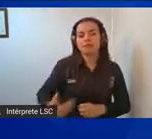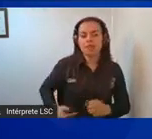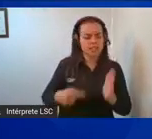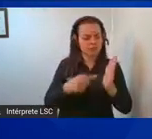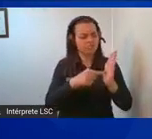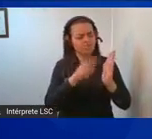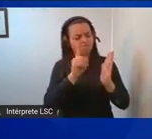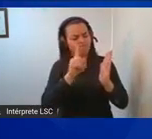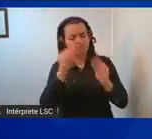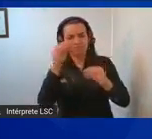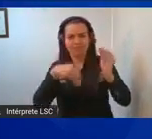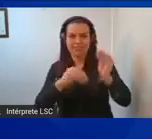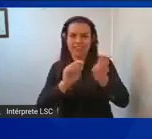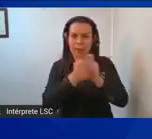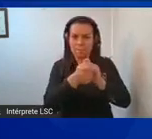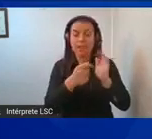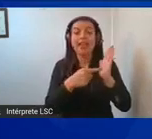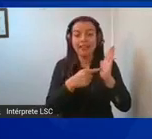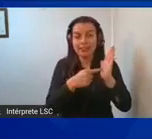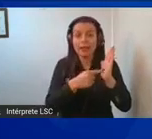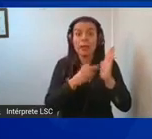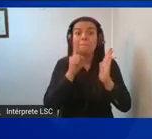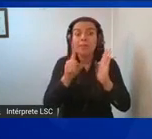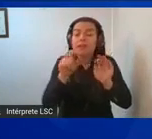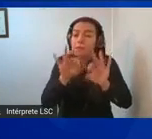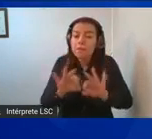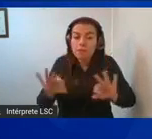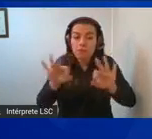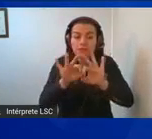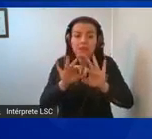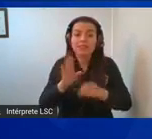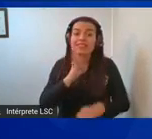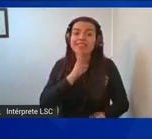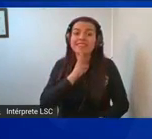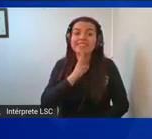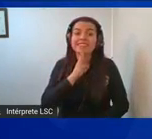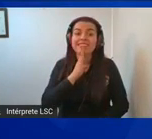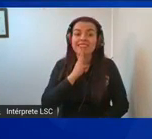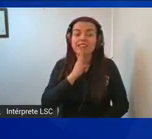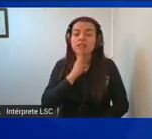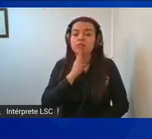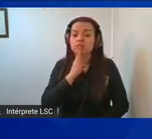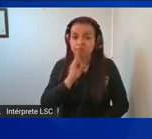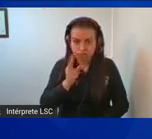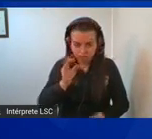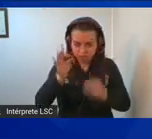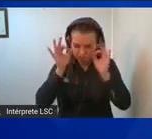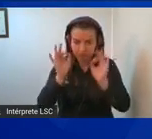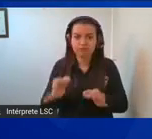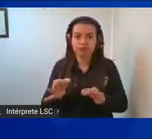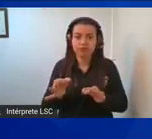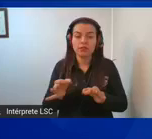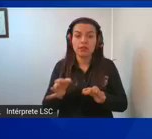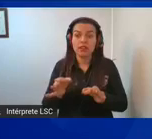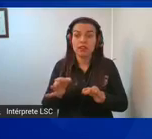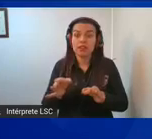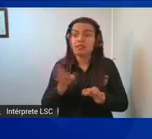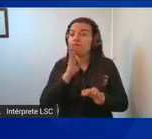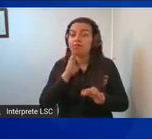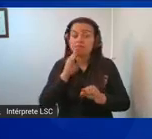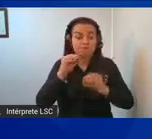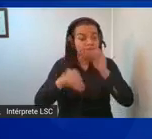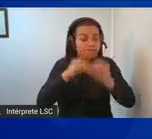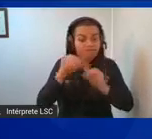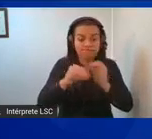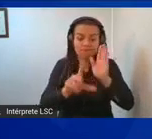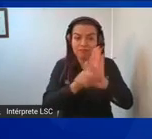general digamos que el espacio natural para definir la operación de este proyecto de ley está en el marco